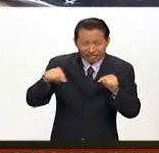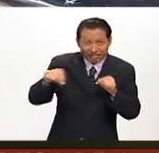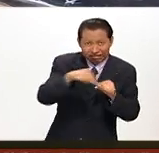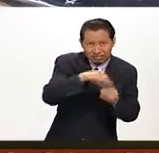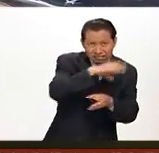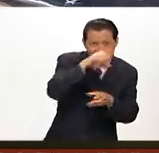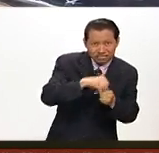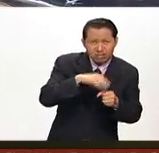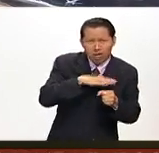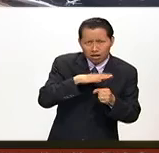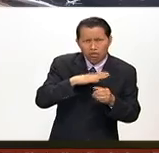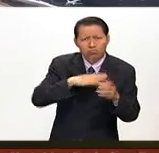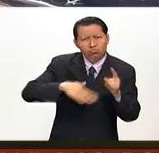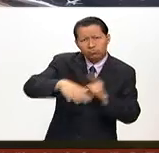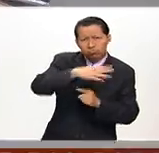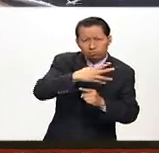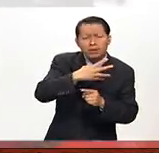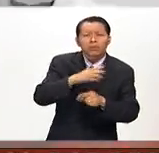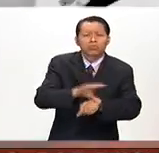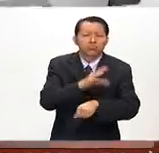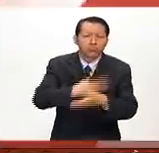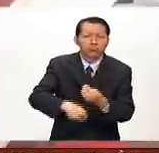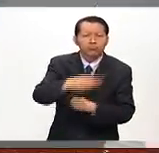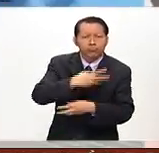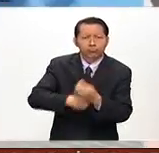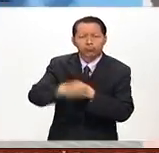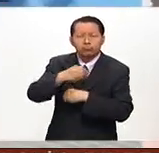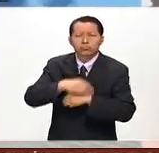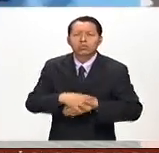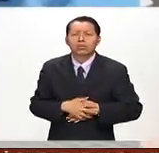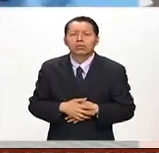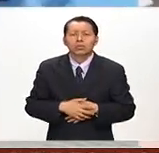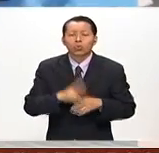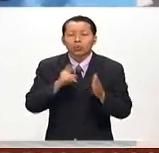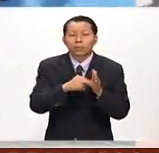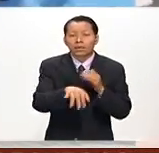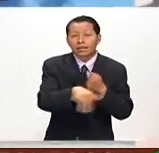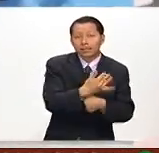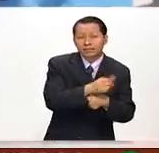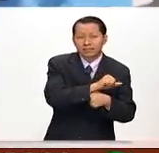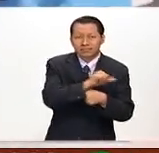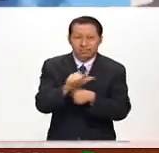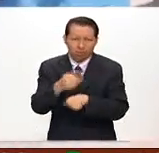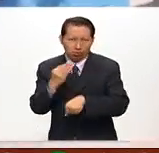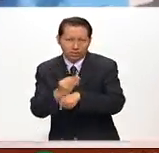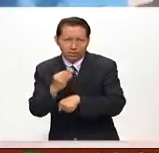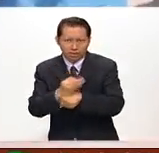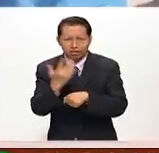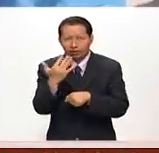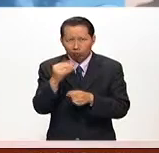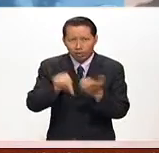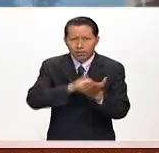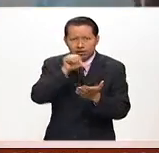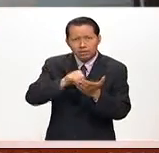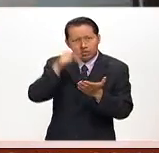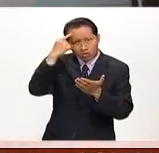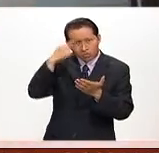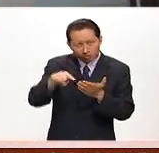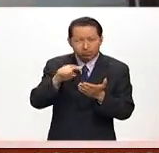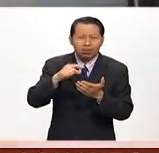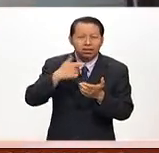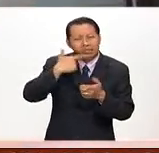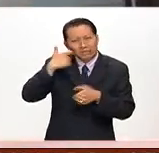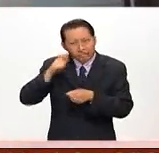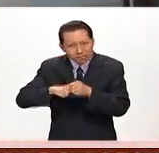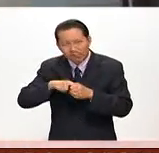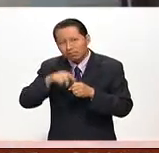y será ambientalmente sustentable. De 2015 a la fecha, 50 centros de tratamiento contra las adicciones han